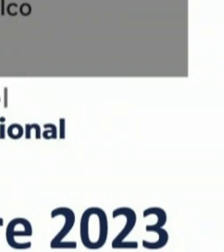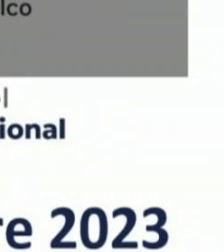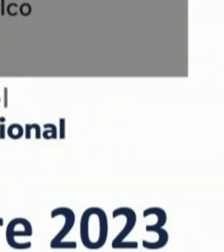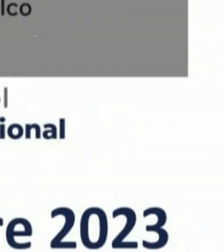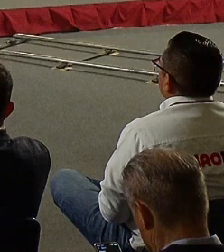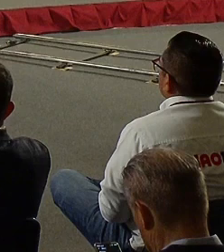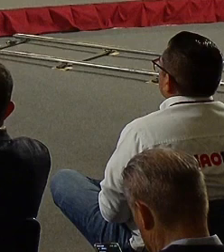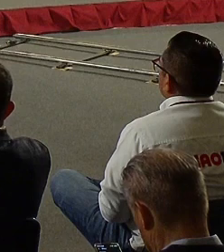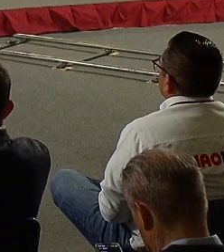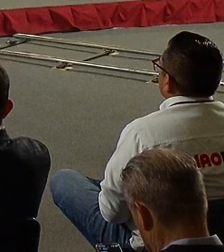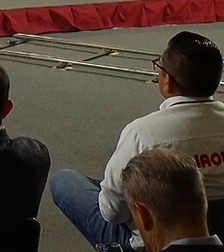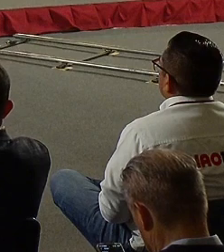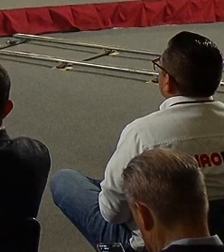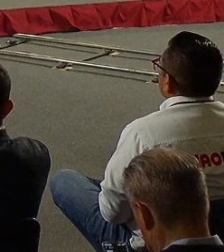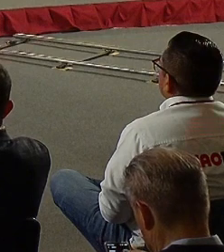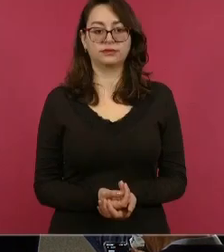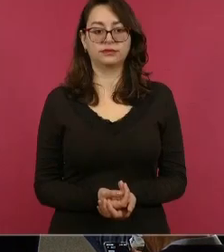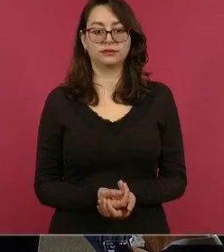Ángeles.